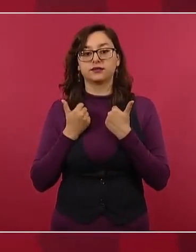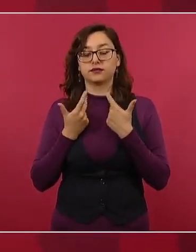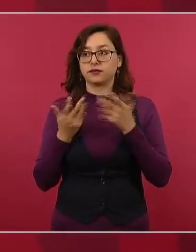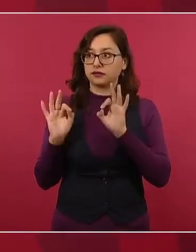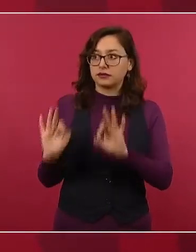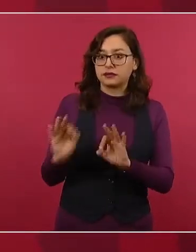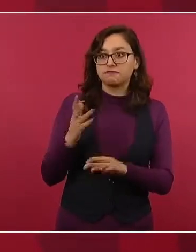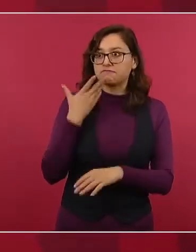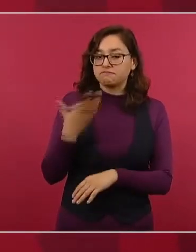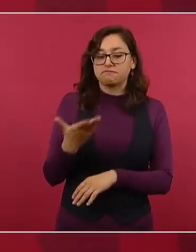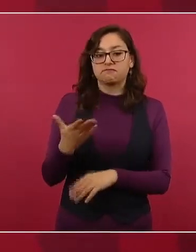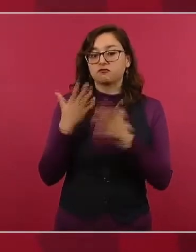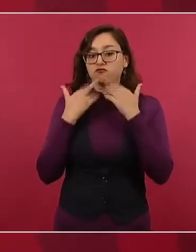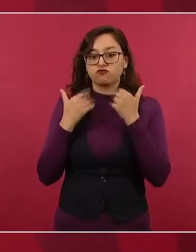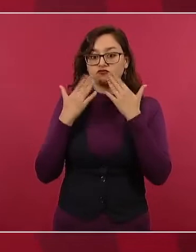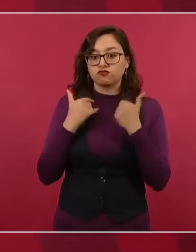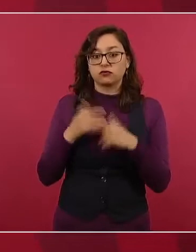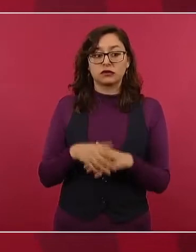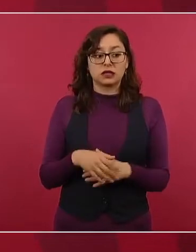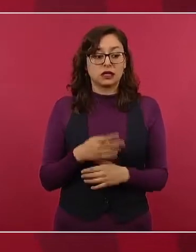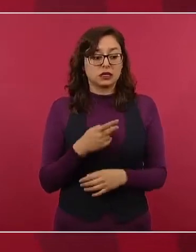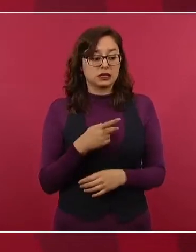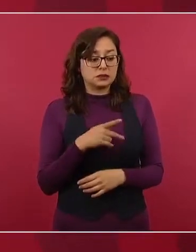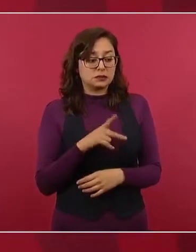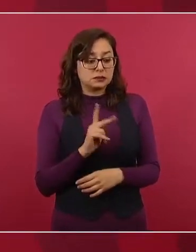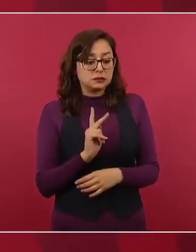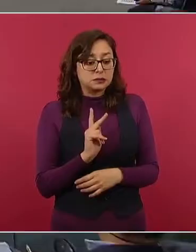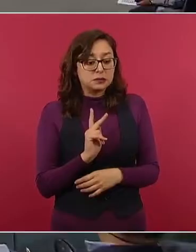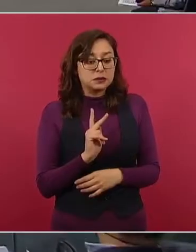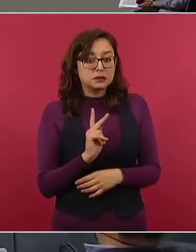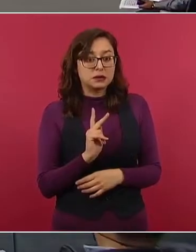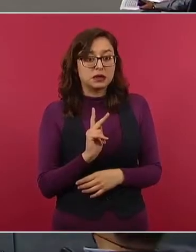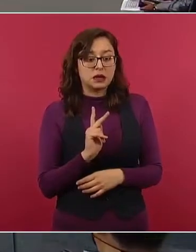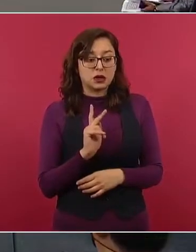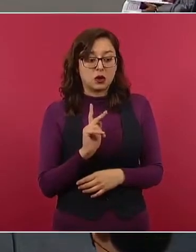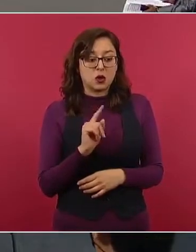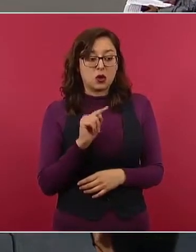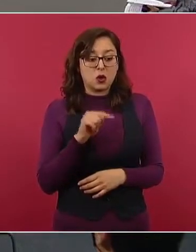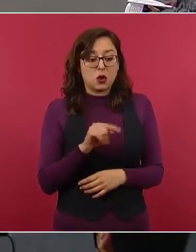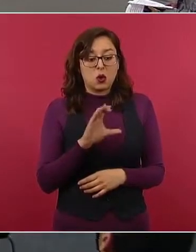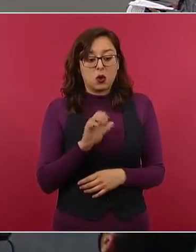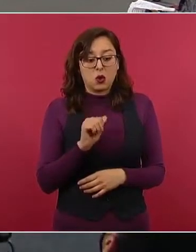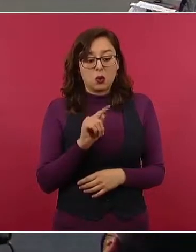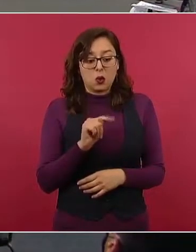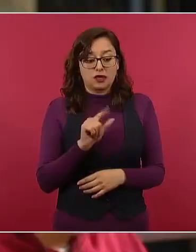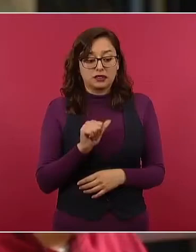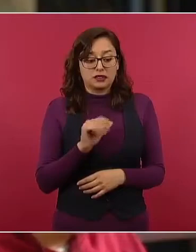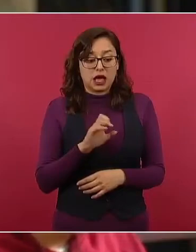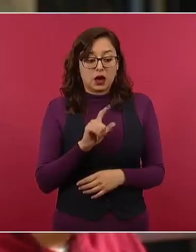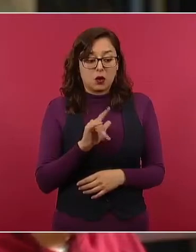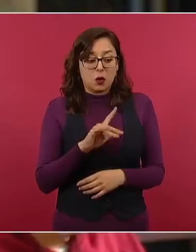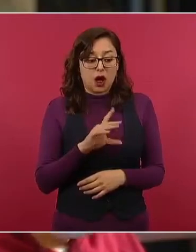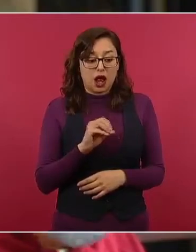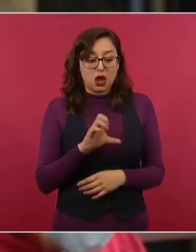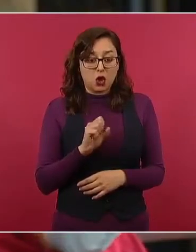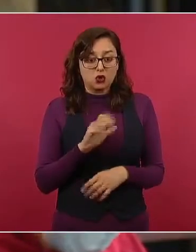adecuado o grande. Pero está Coatzacoalcos más cerca, señor. ¿Mande? Está Coatzacoalcos más cerca para ese movimiento. Sí, pero